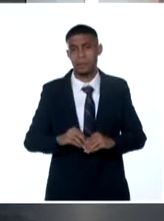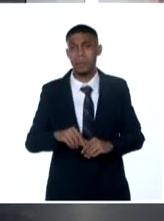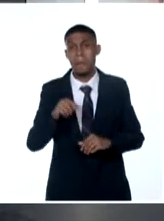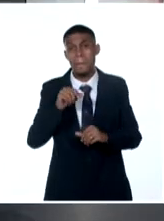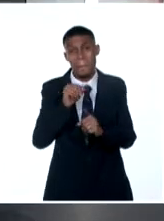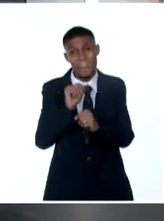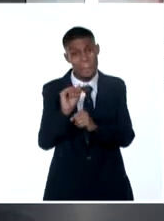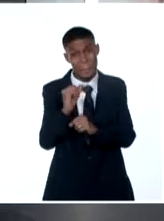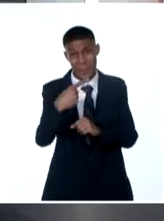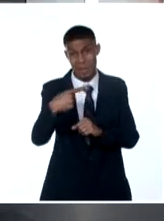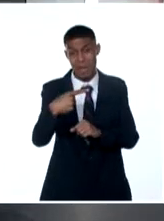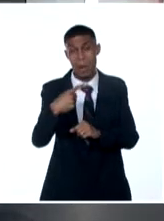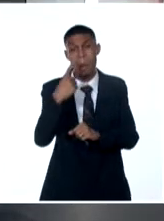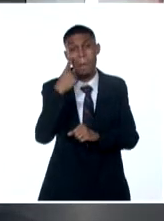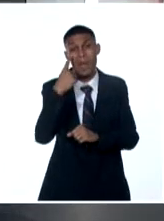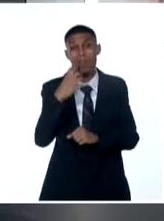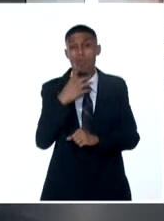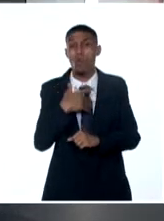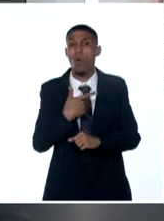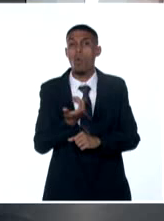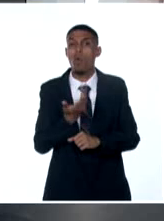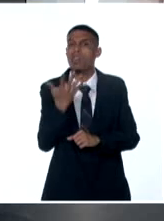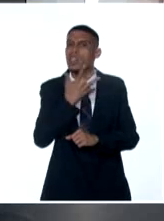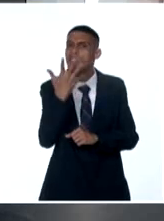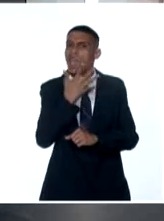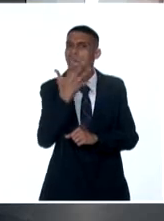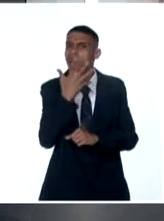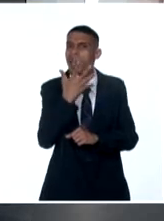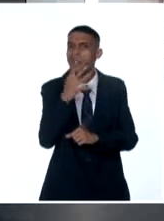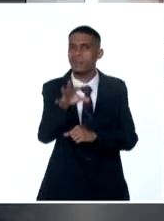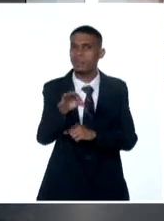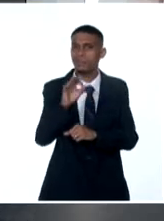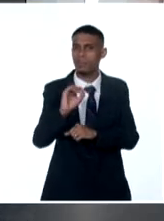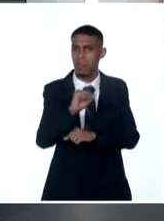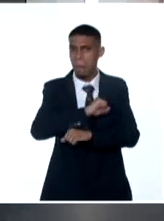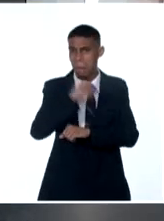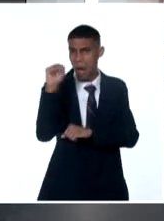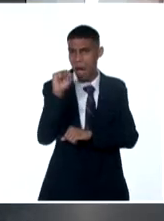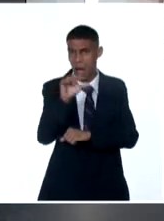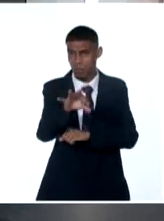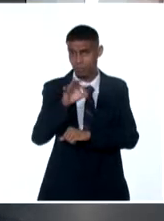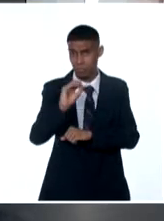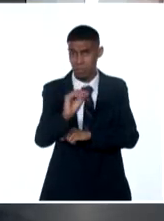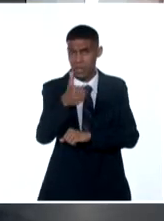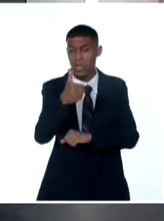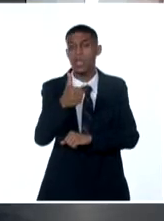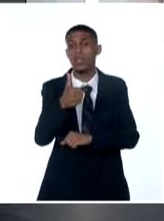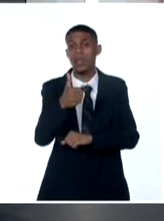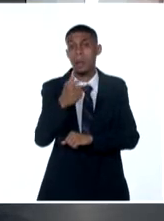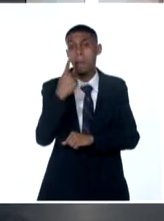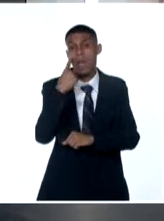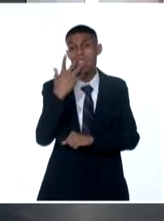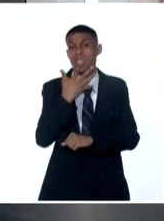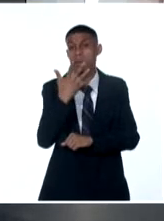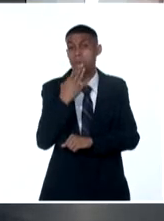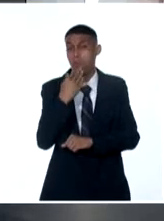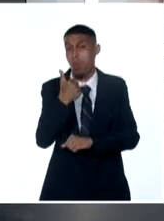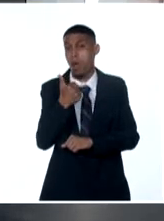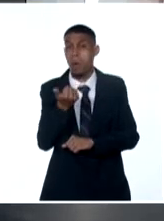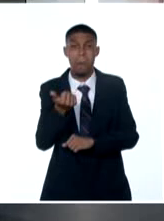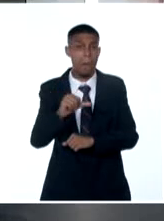una fuerza política, la ganadora, que tenga este interés y recordar también que hay un periodo de tiempo muy corto, poco más de un